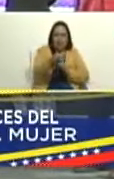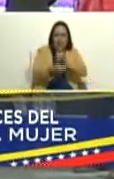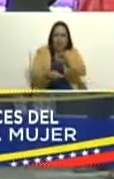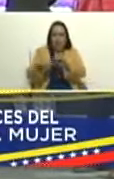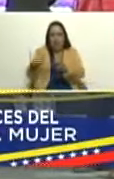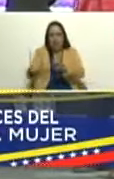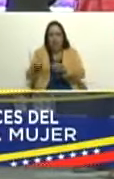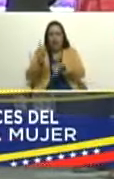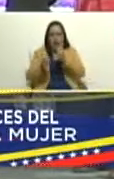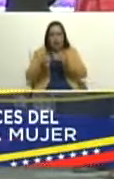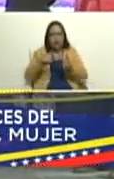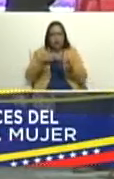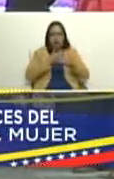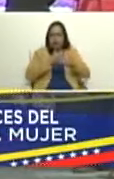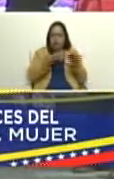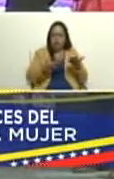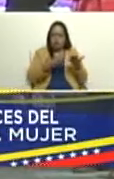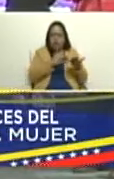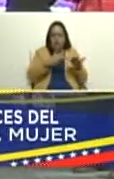que